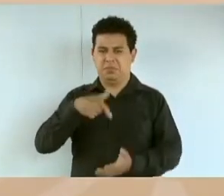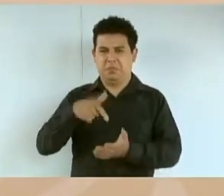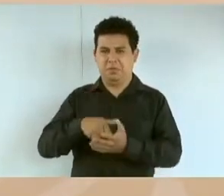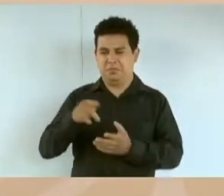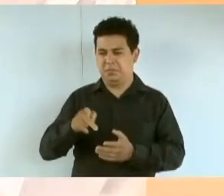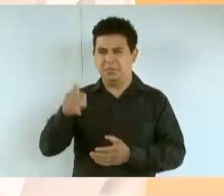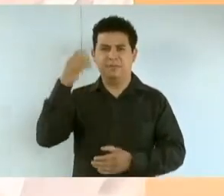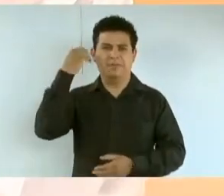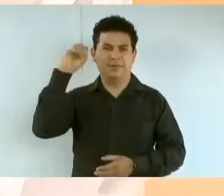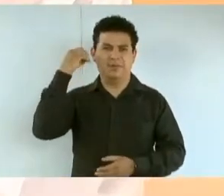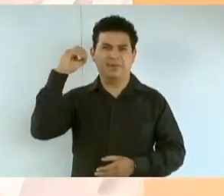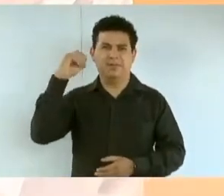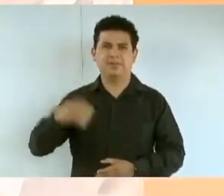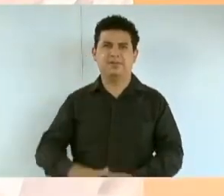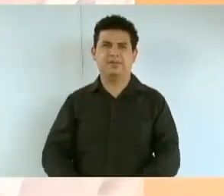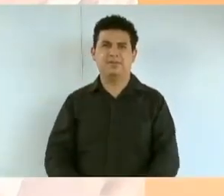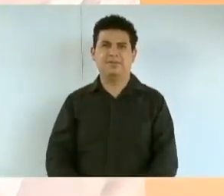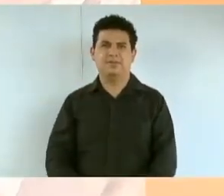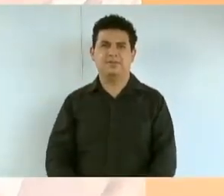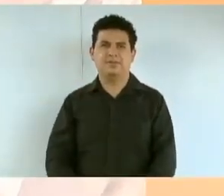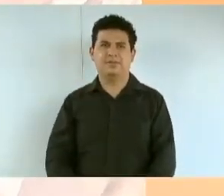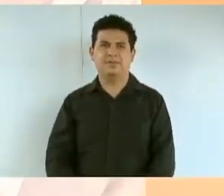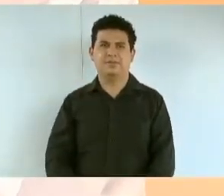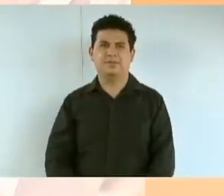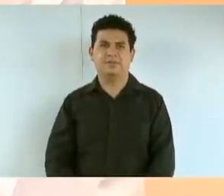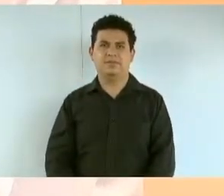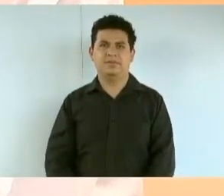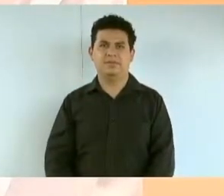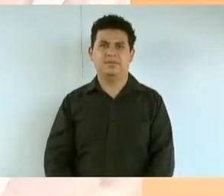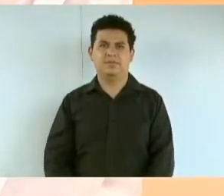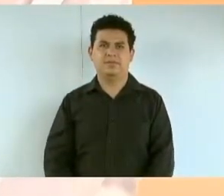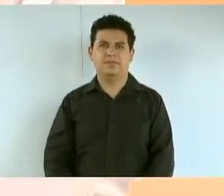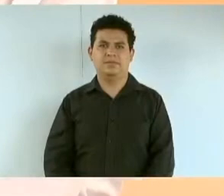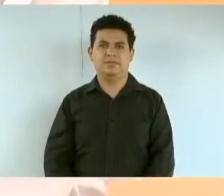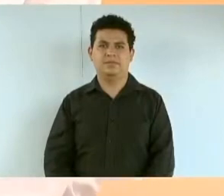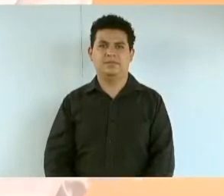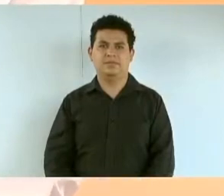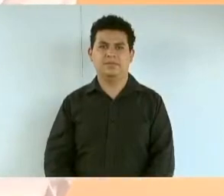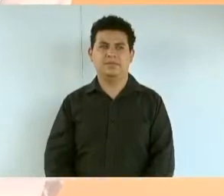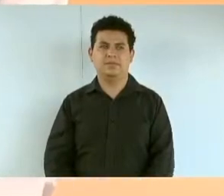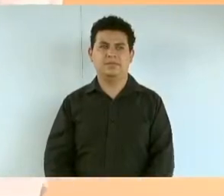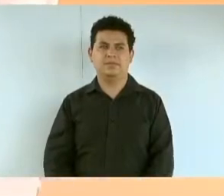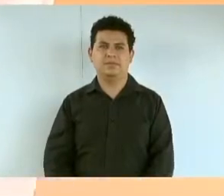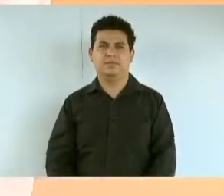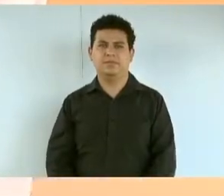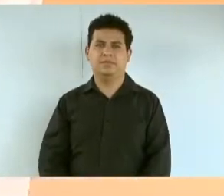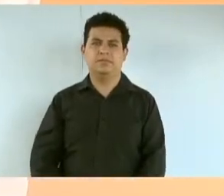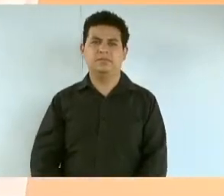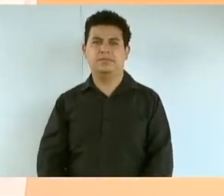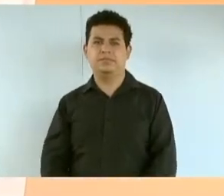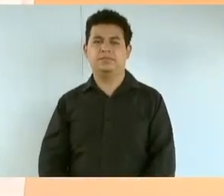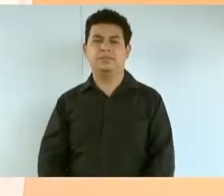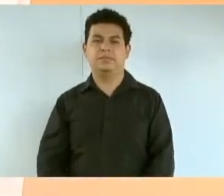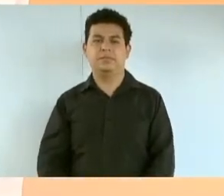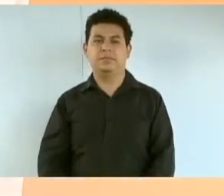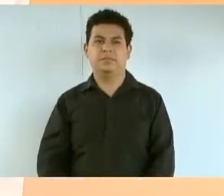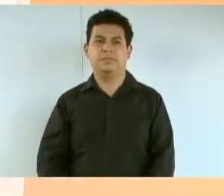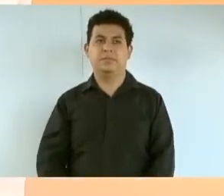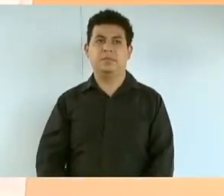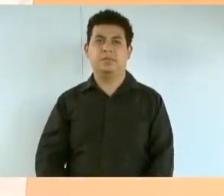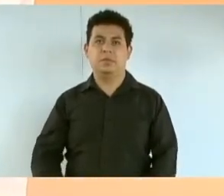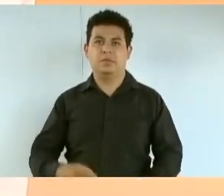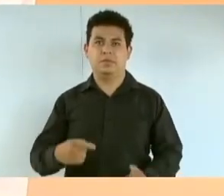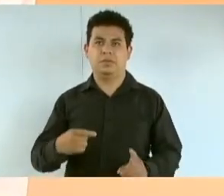El propósito, la meta, es que al